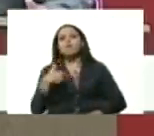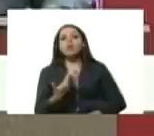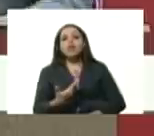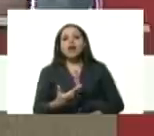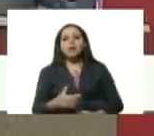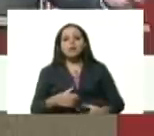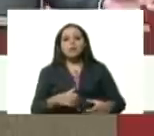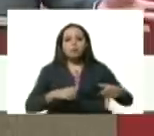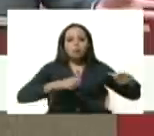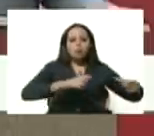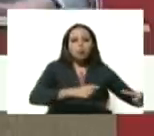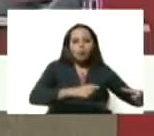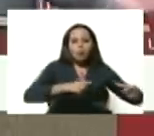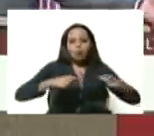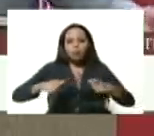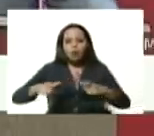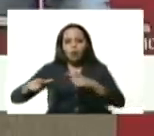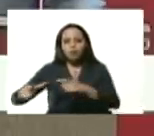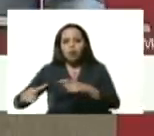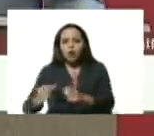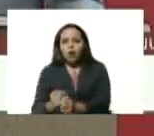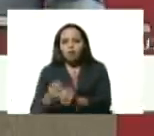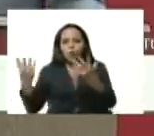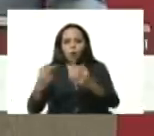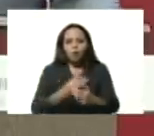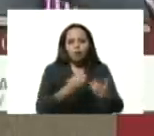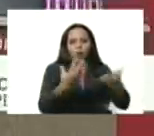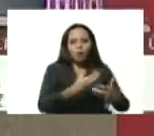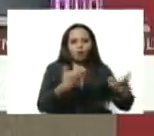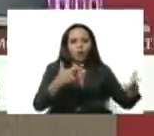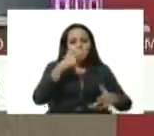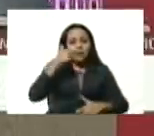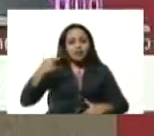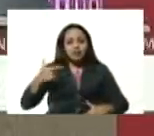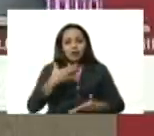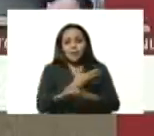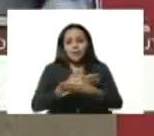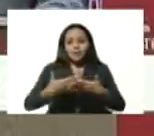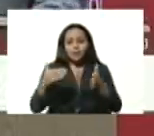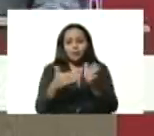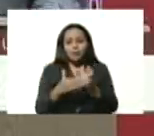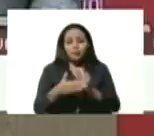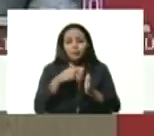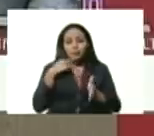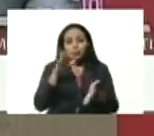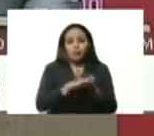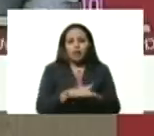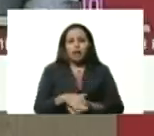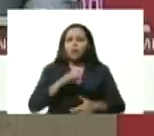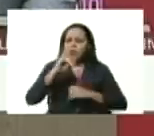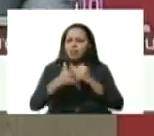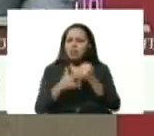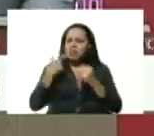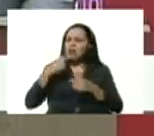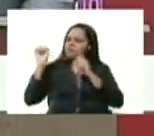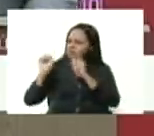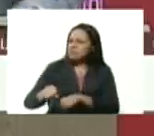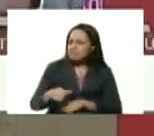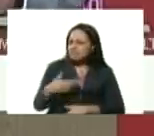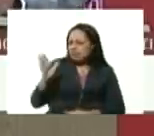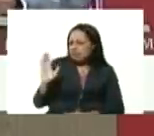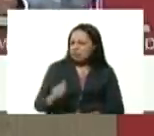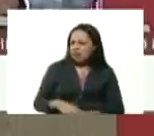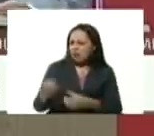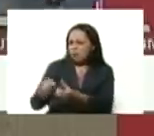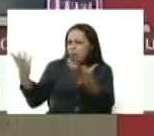minas que volarían y asesinarían a miles de personas. Pero Guaidó dijo: sí, está bien, coloquen minas. Minen todo el territorio de